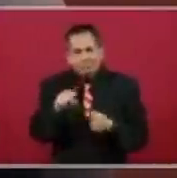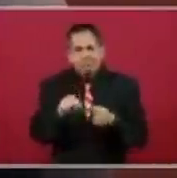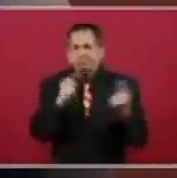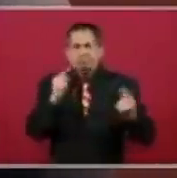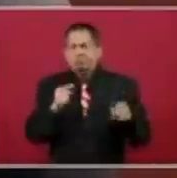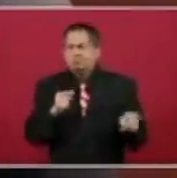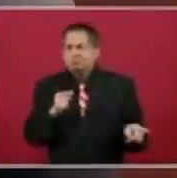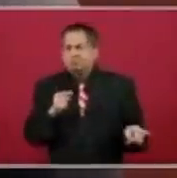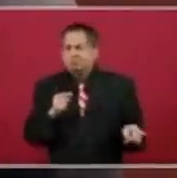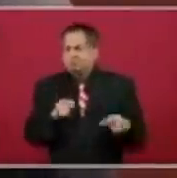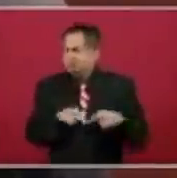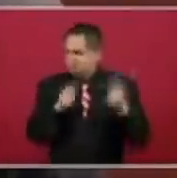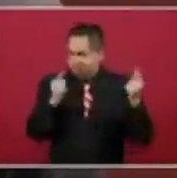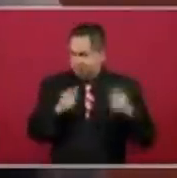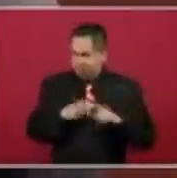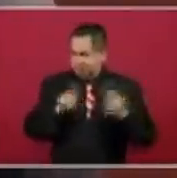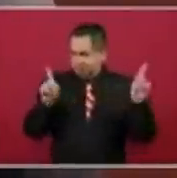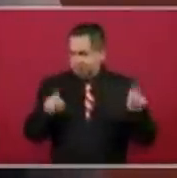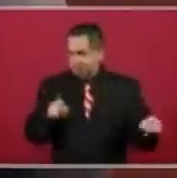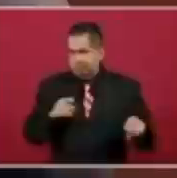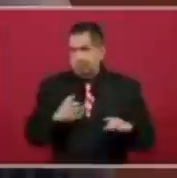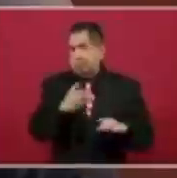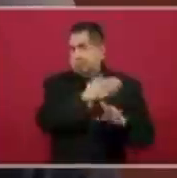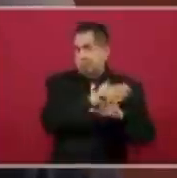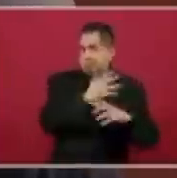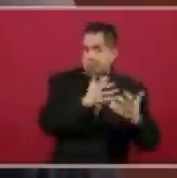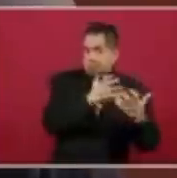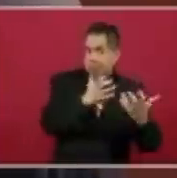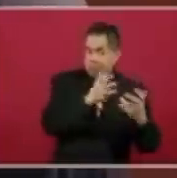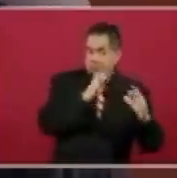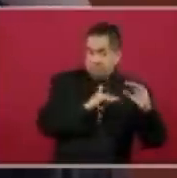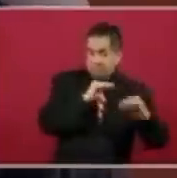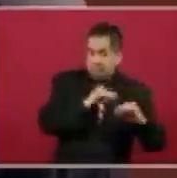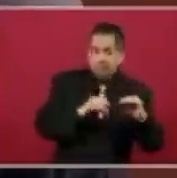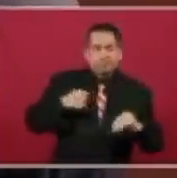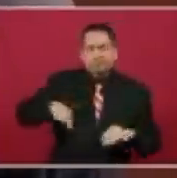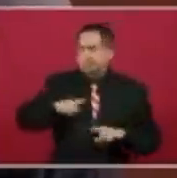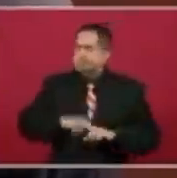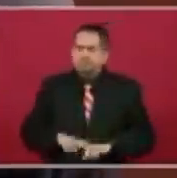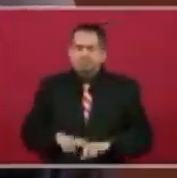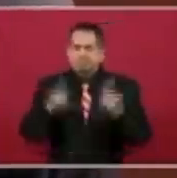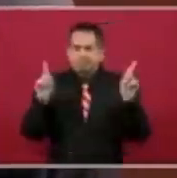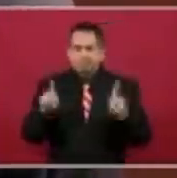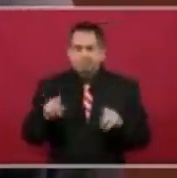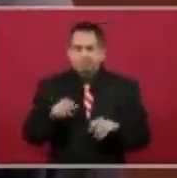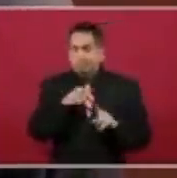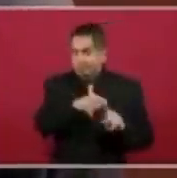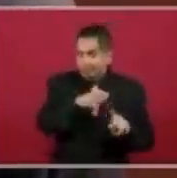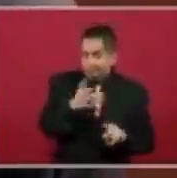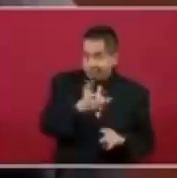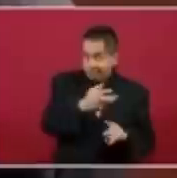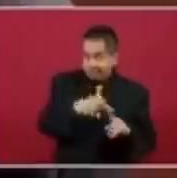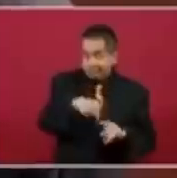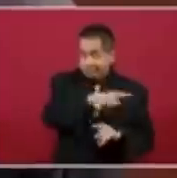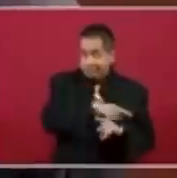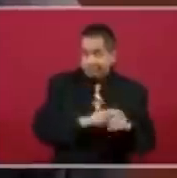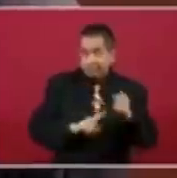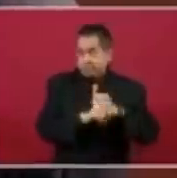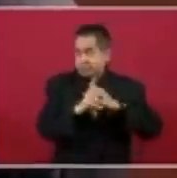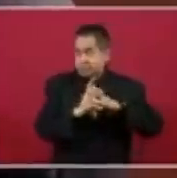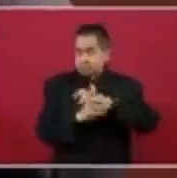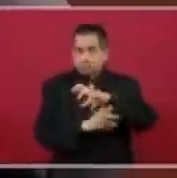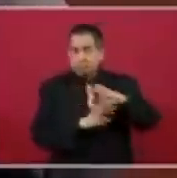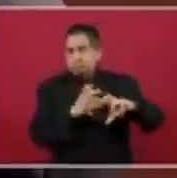opuesta a lo que ellos llevaron a cabo y que produjo este